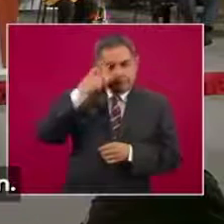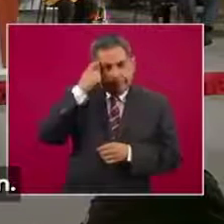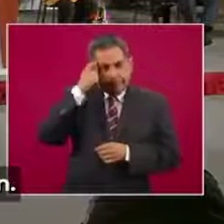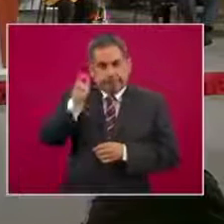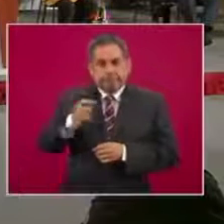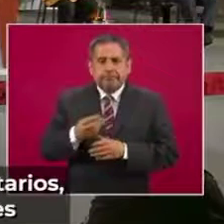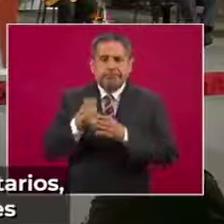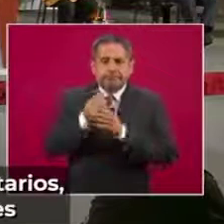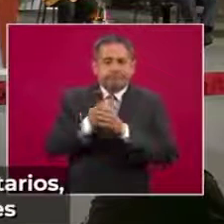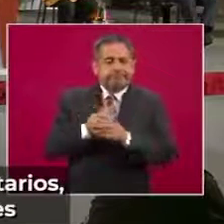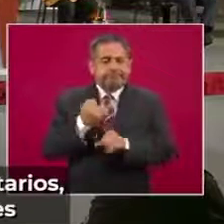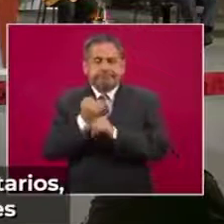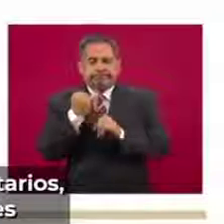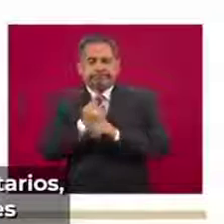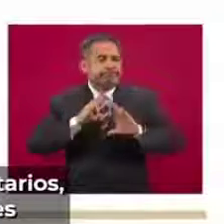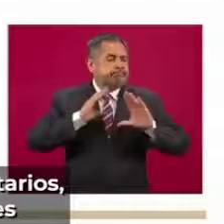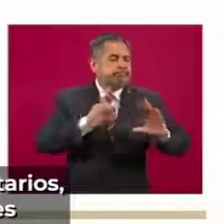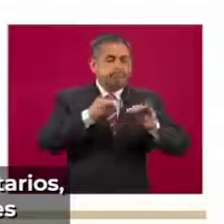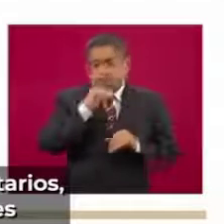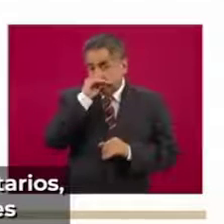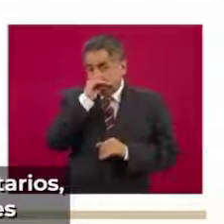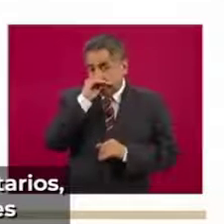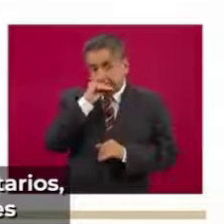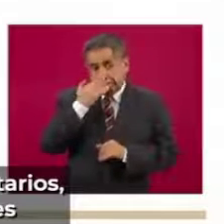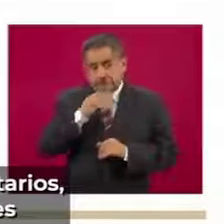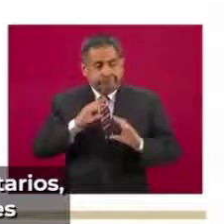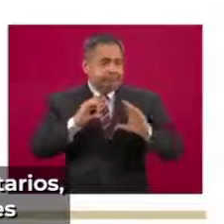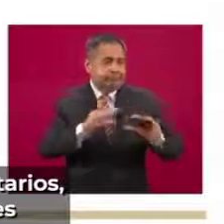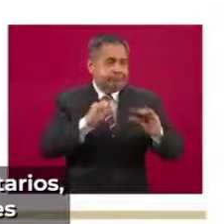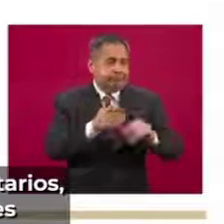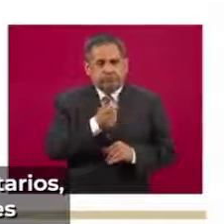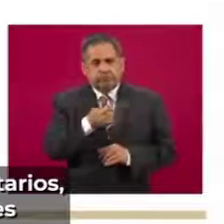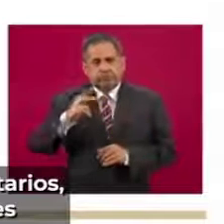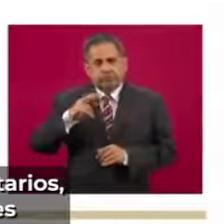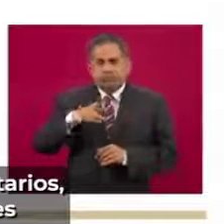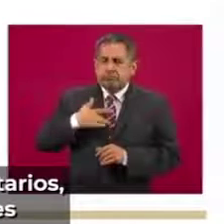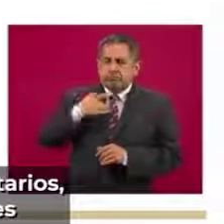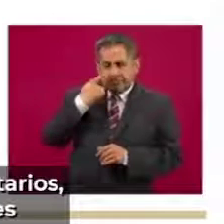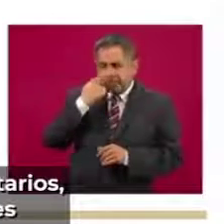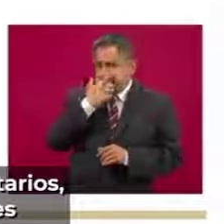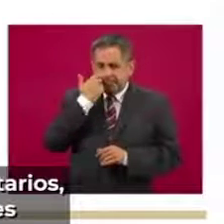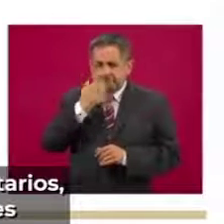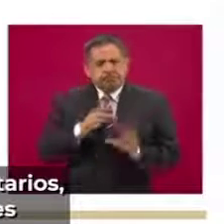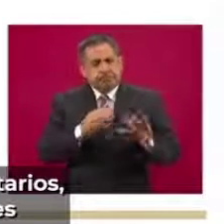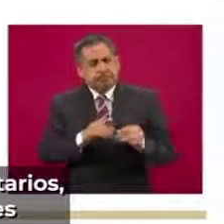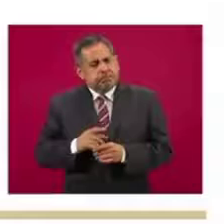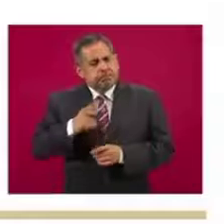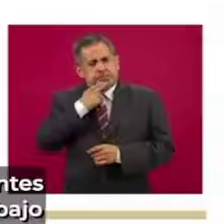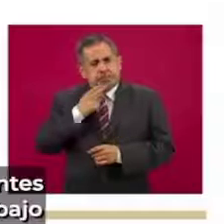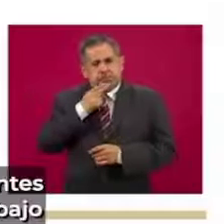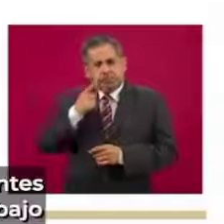de capacitación. Cursos en línea gratuitos, que son voluntarios, desde luego, pero que son muy